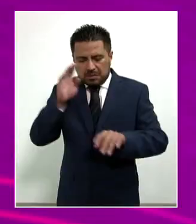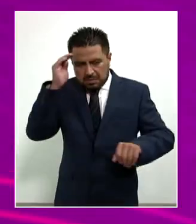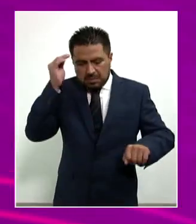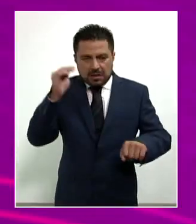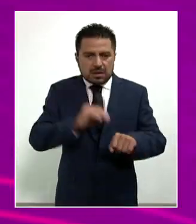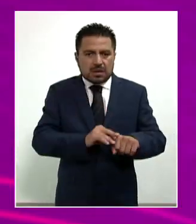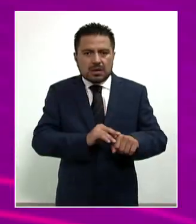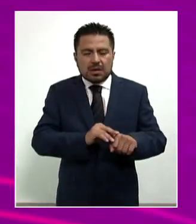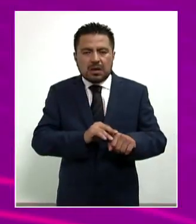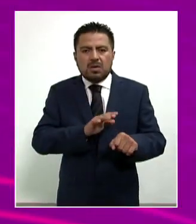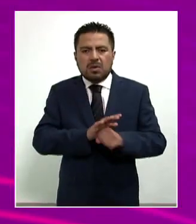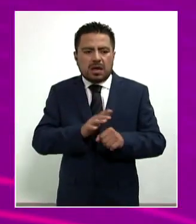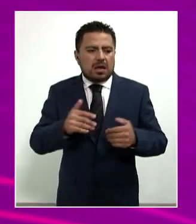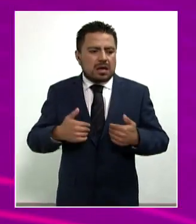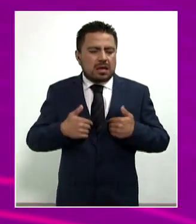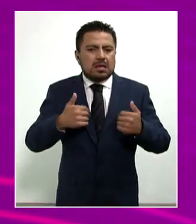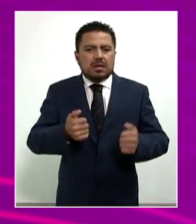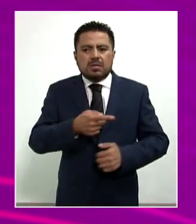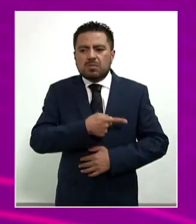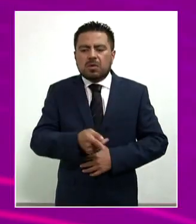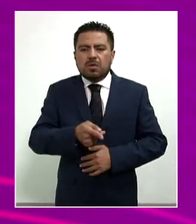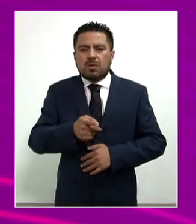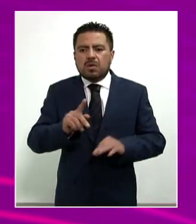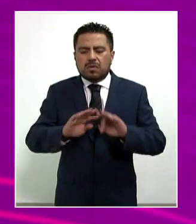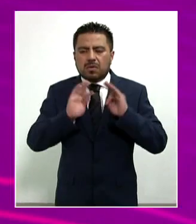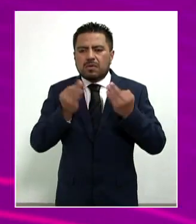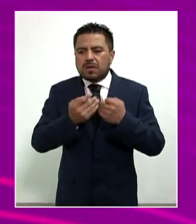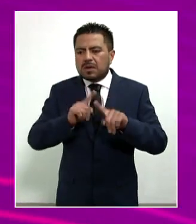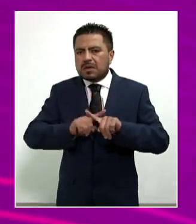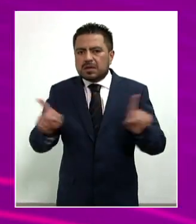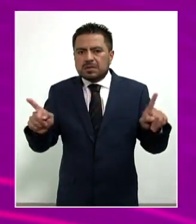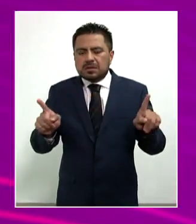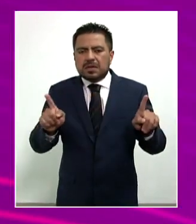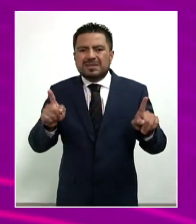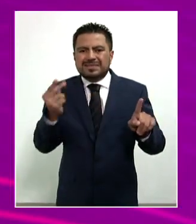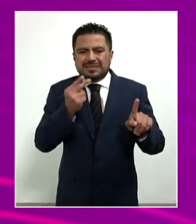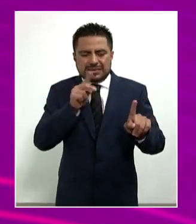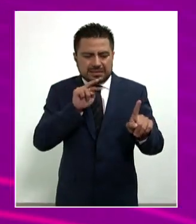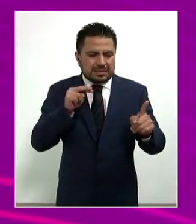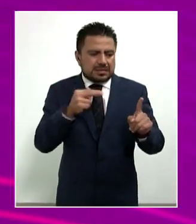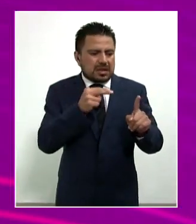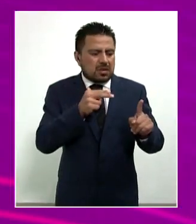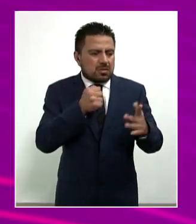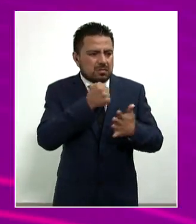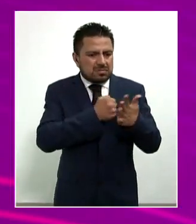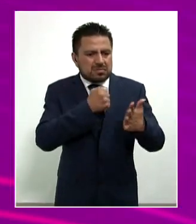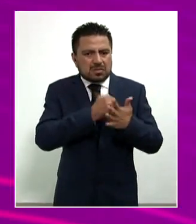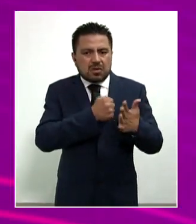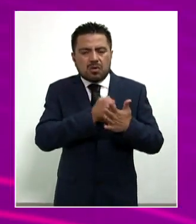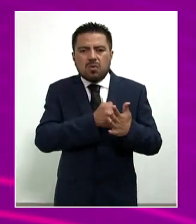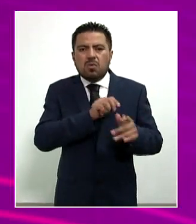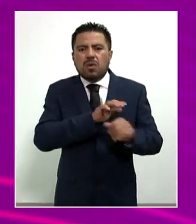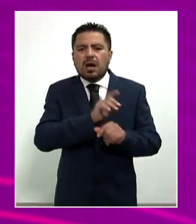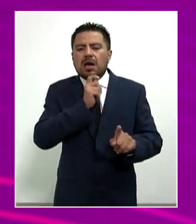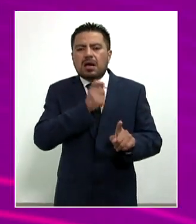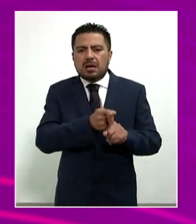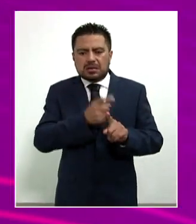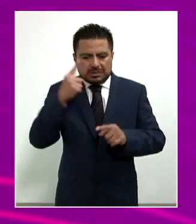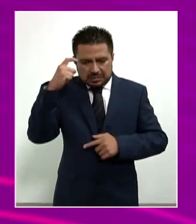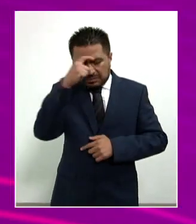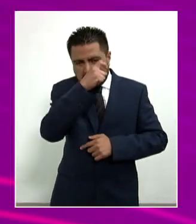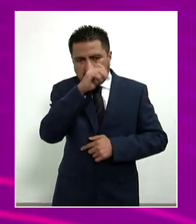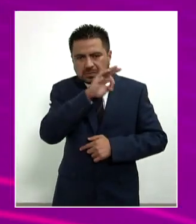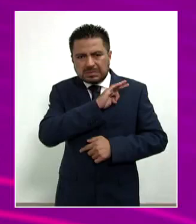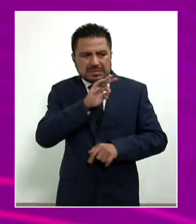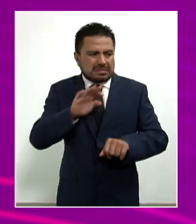mentalidad, entender la pobreza de una manera distinta y tratar de mirar los obstáculos que